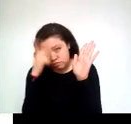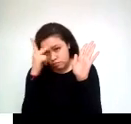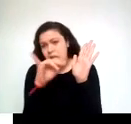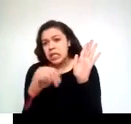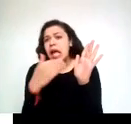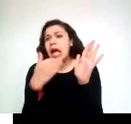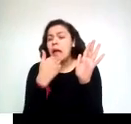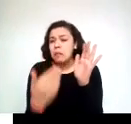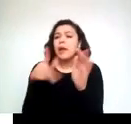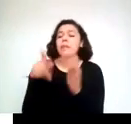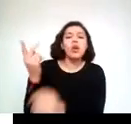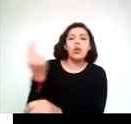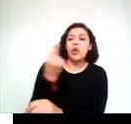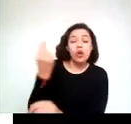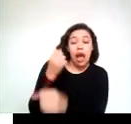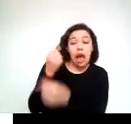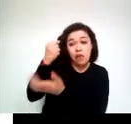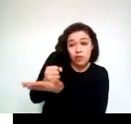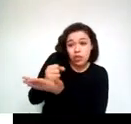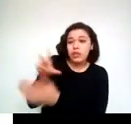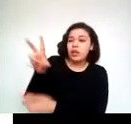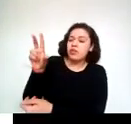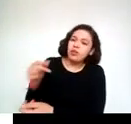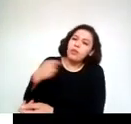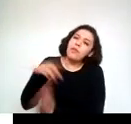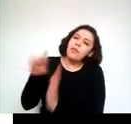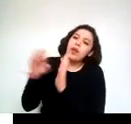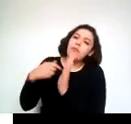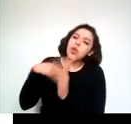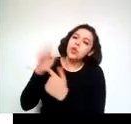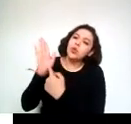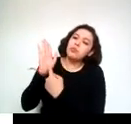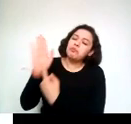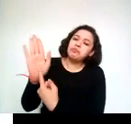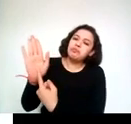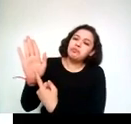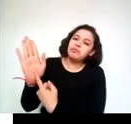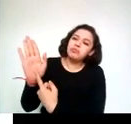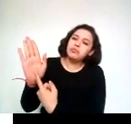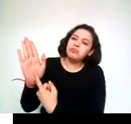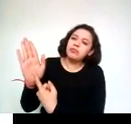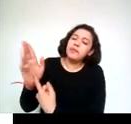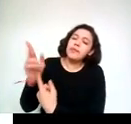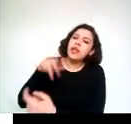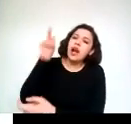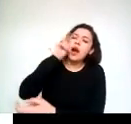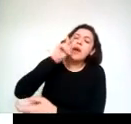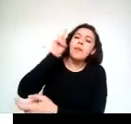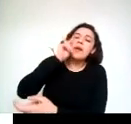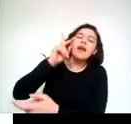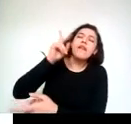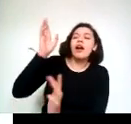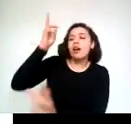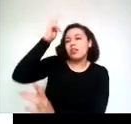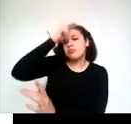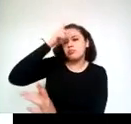No es un requerimiento de la NOM, pero si por ejemplo yo determino hacer este tipo de pruebas psicométricas para